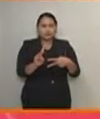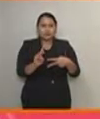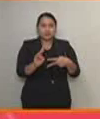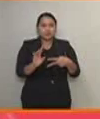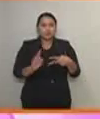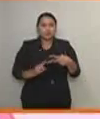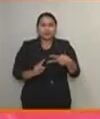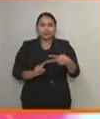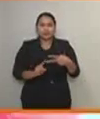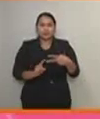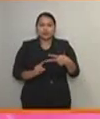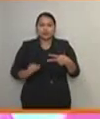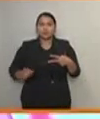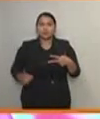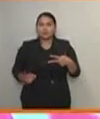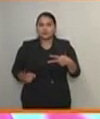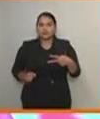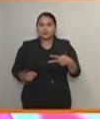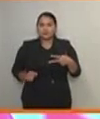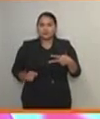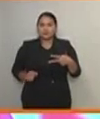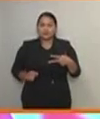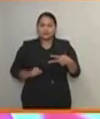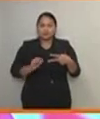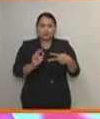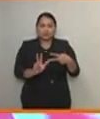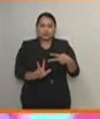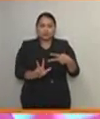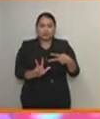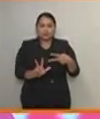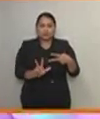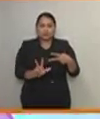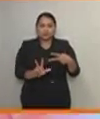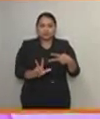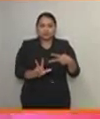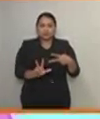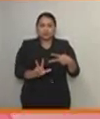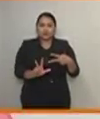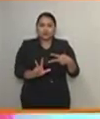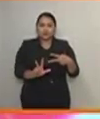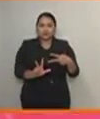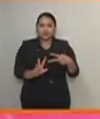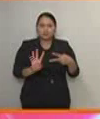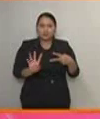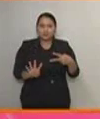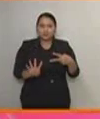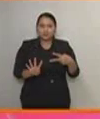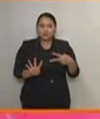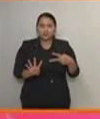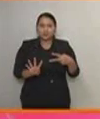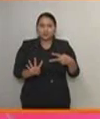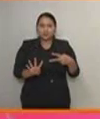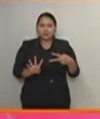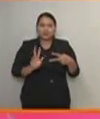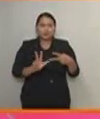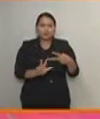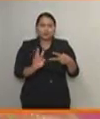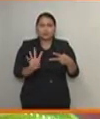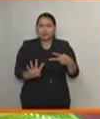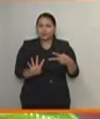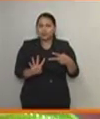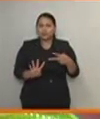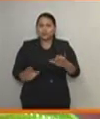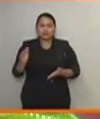número. Con su primer dígito, 3, siguiente dígito. 4, segundo número premiado,